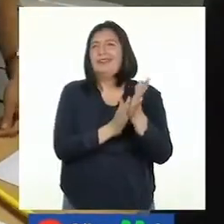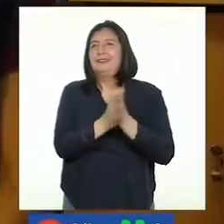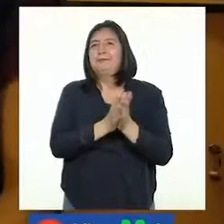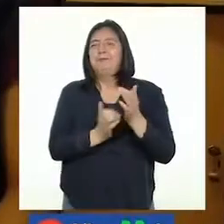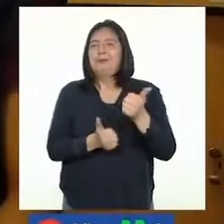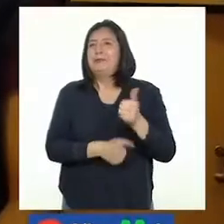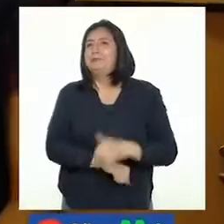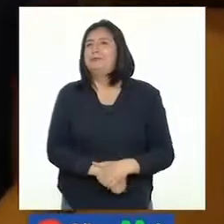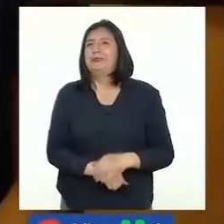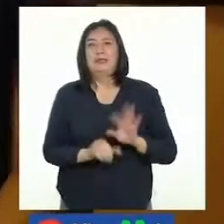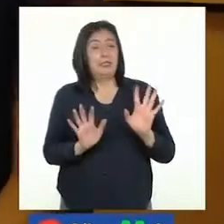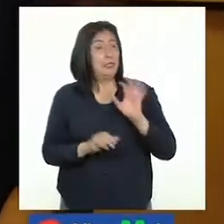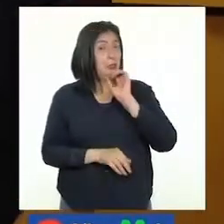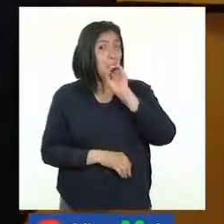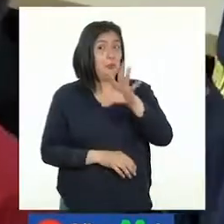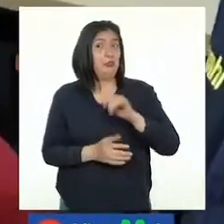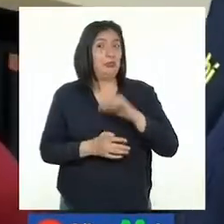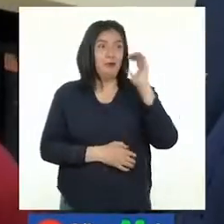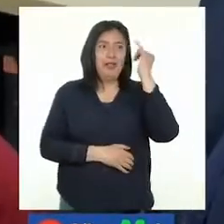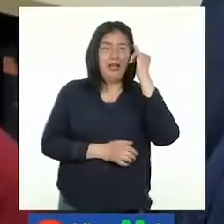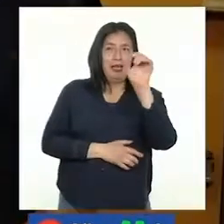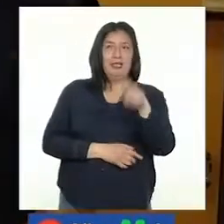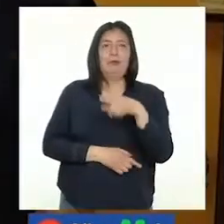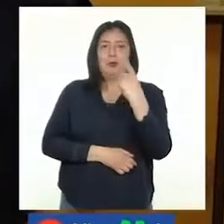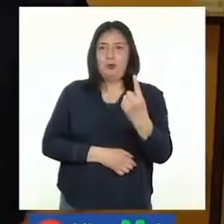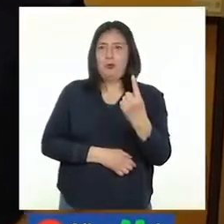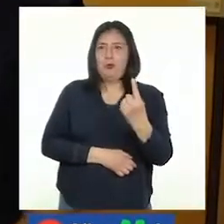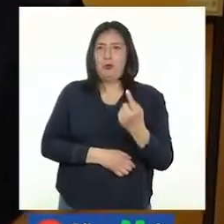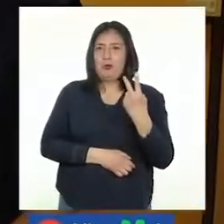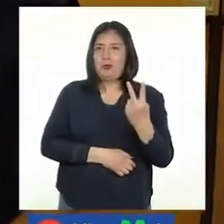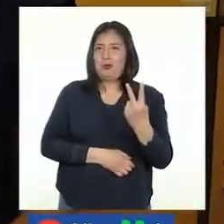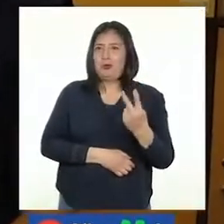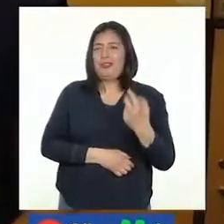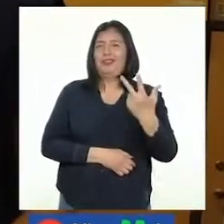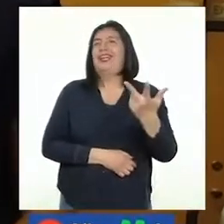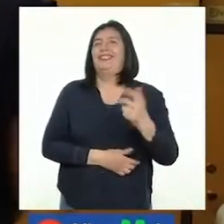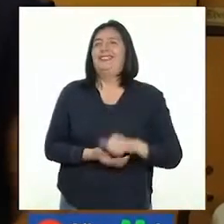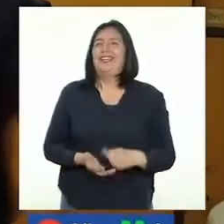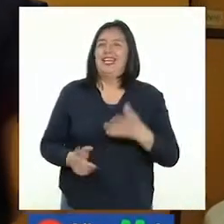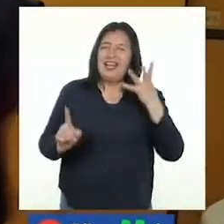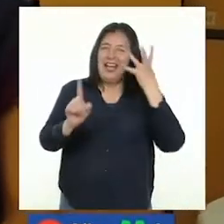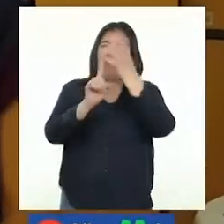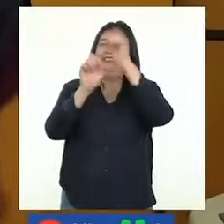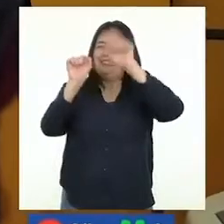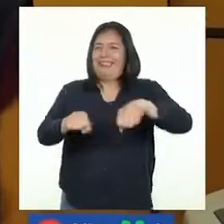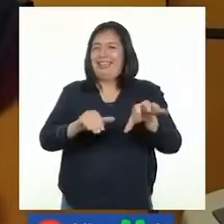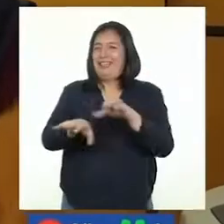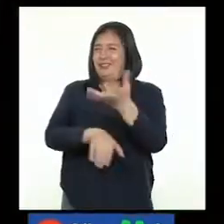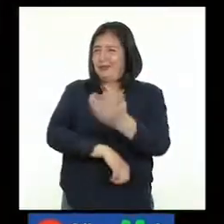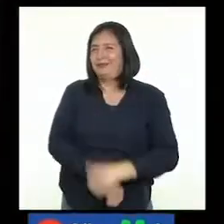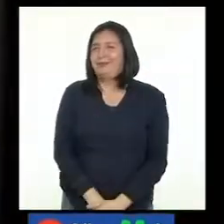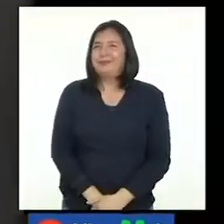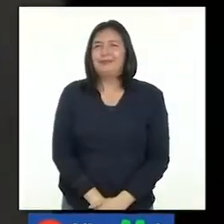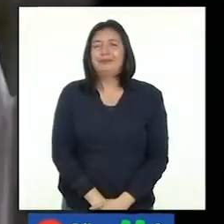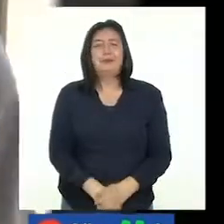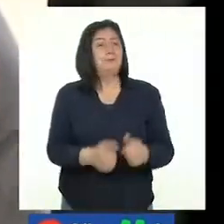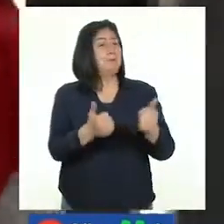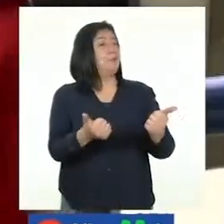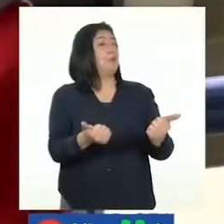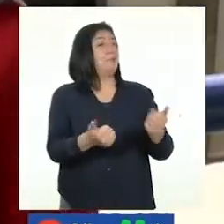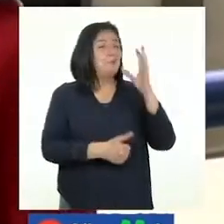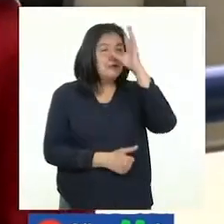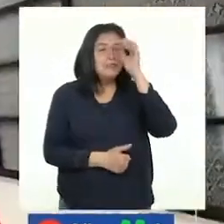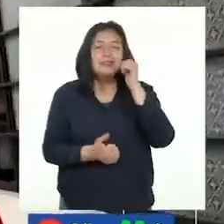Bueno, lo decimos a la cámara en 1, en 2 y en 3. Reto cumplido. Bueno,